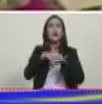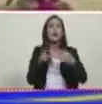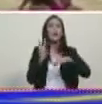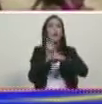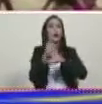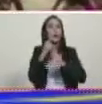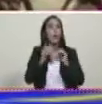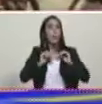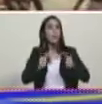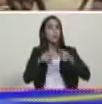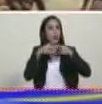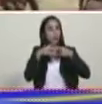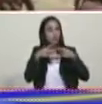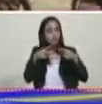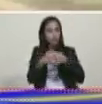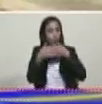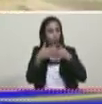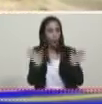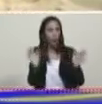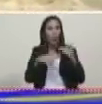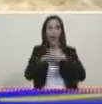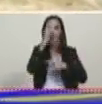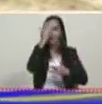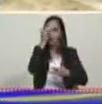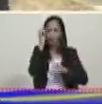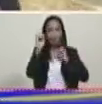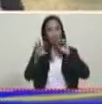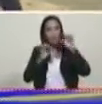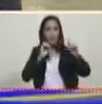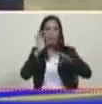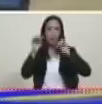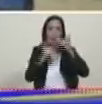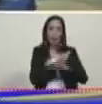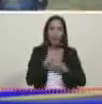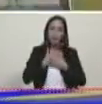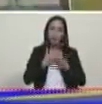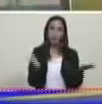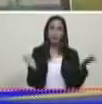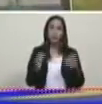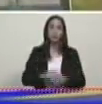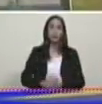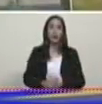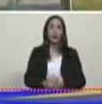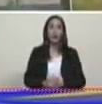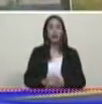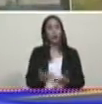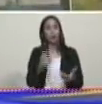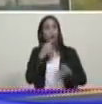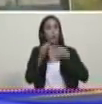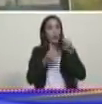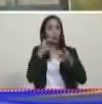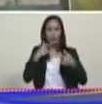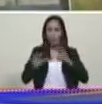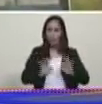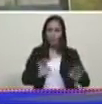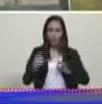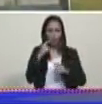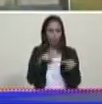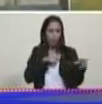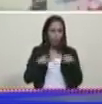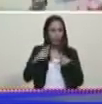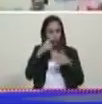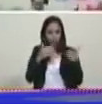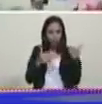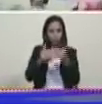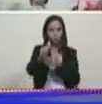dar inicio a estas festividades de carnaval. Quiero expresarle que aquí estamos preparados para llevar adelante todo